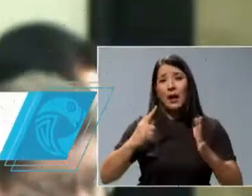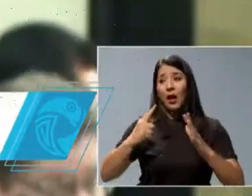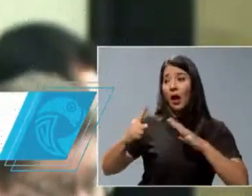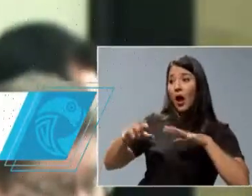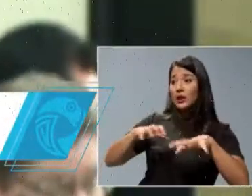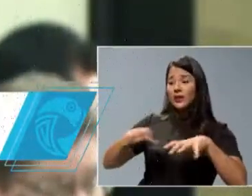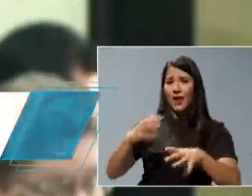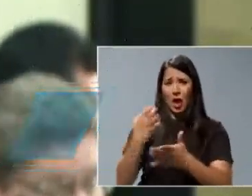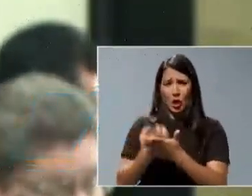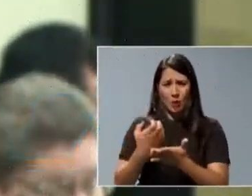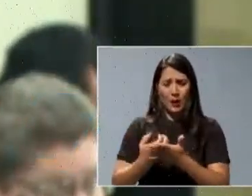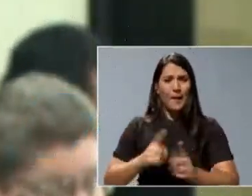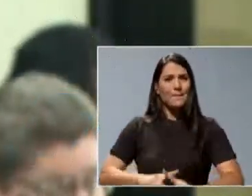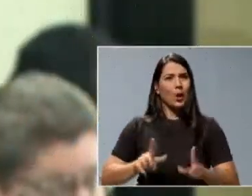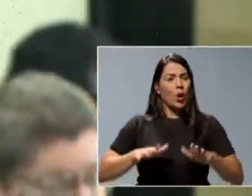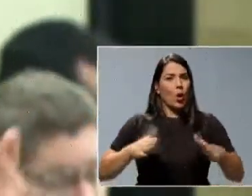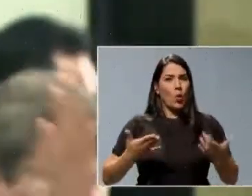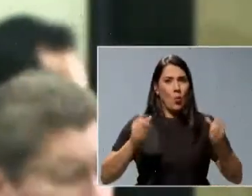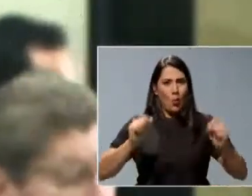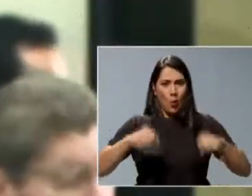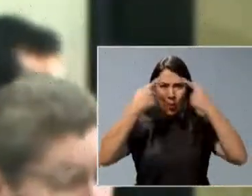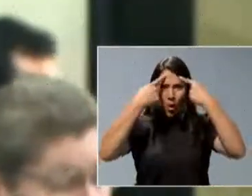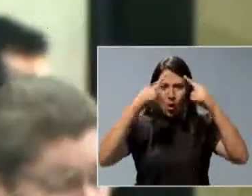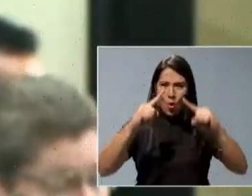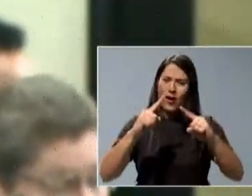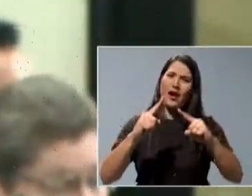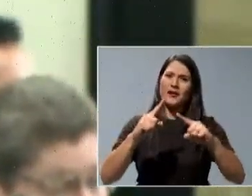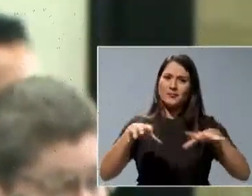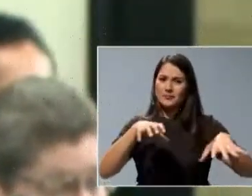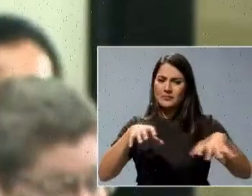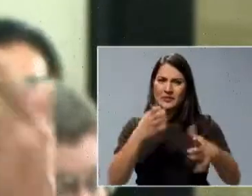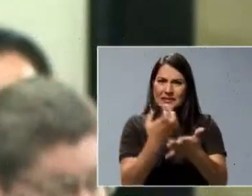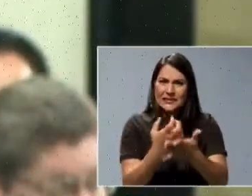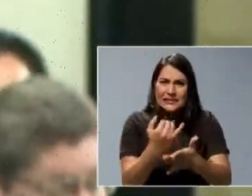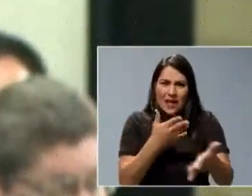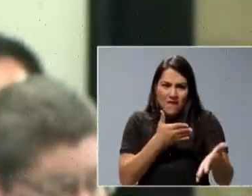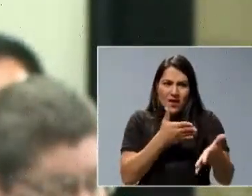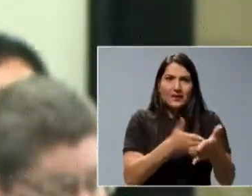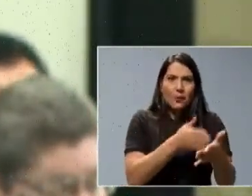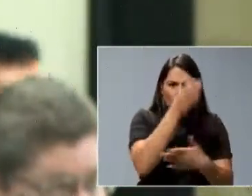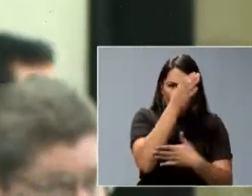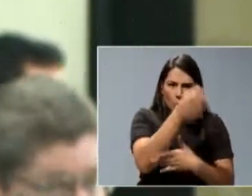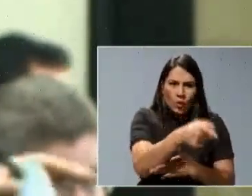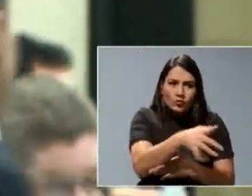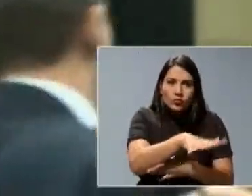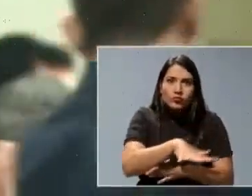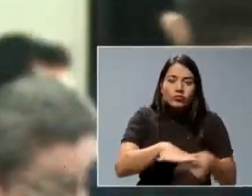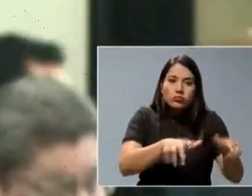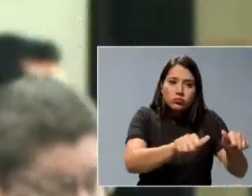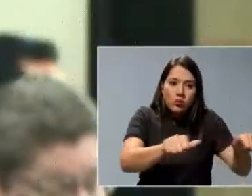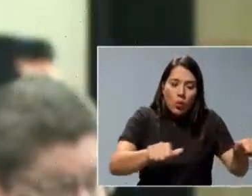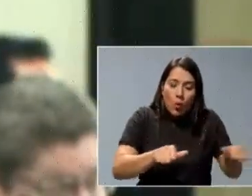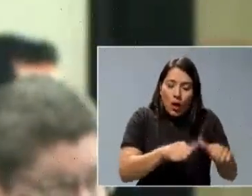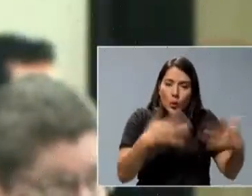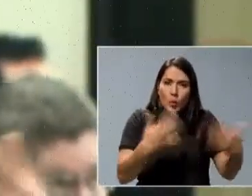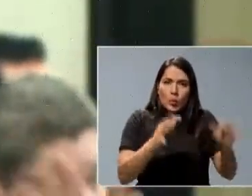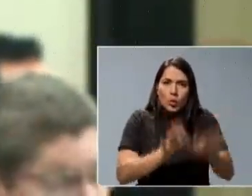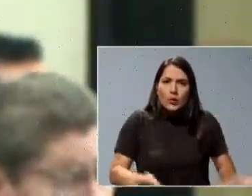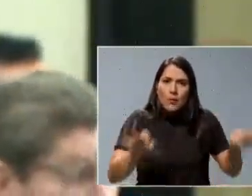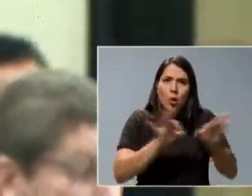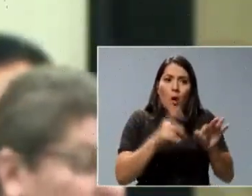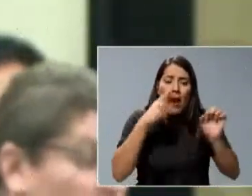¿qué reactivación va a haber si estamos golpeando a un sector que es fundamental para generar